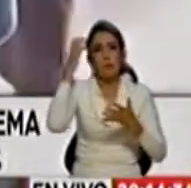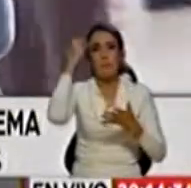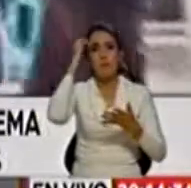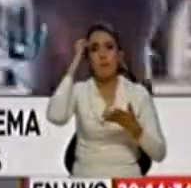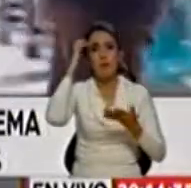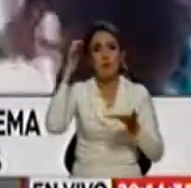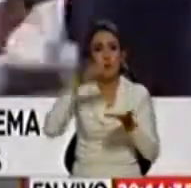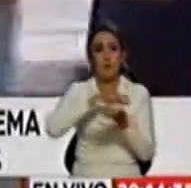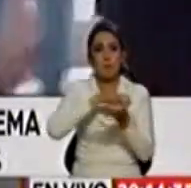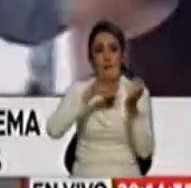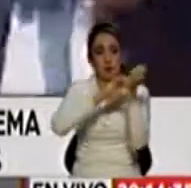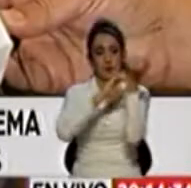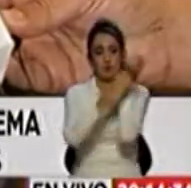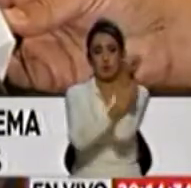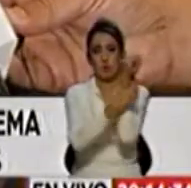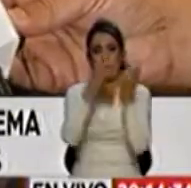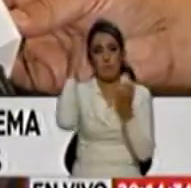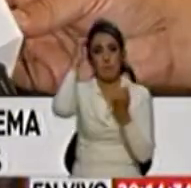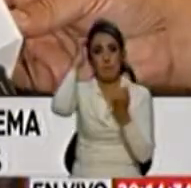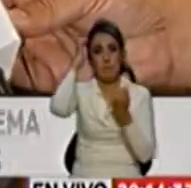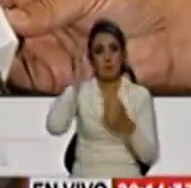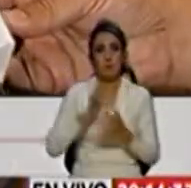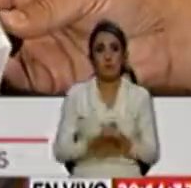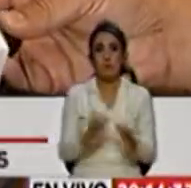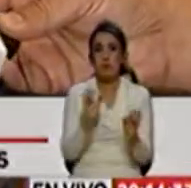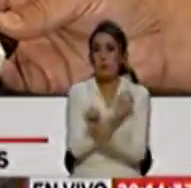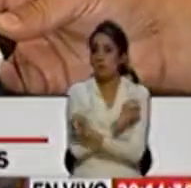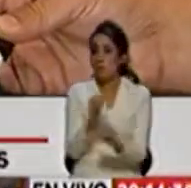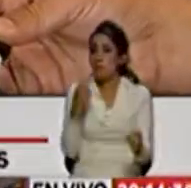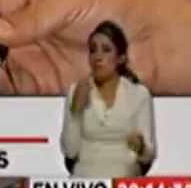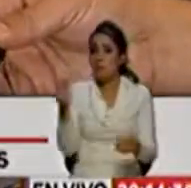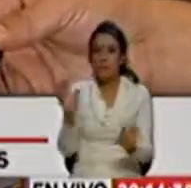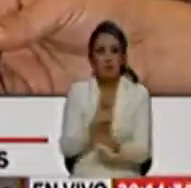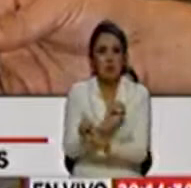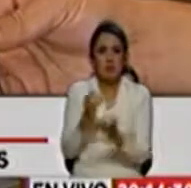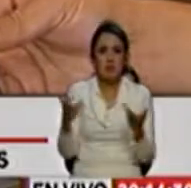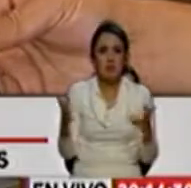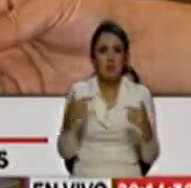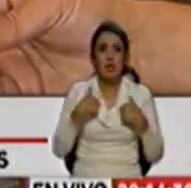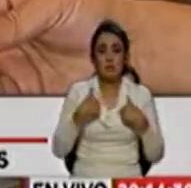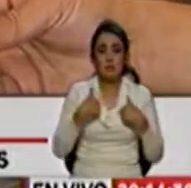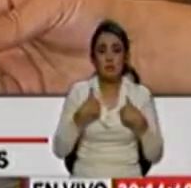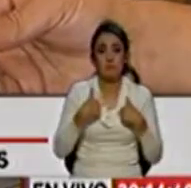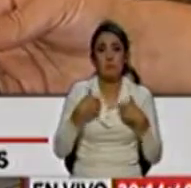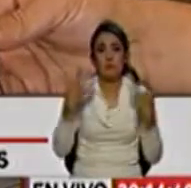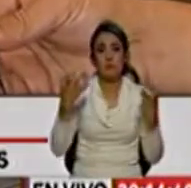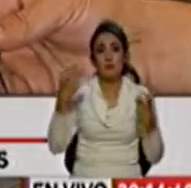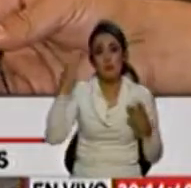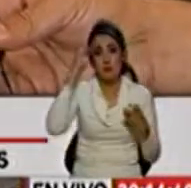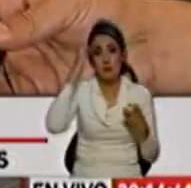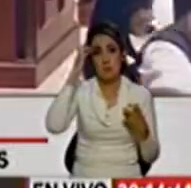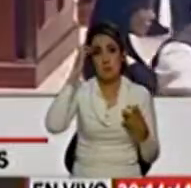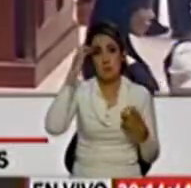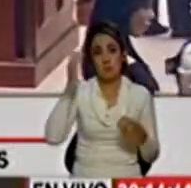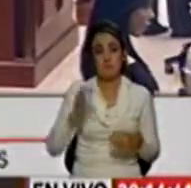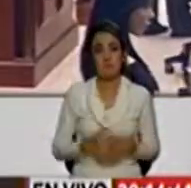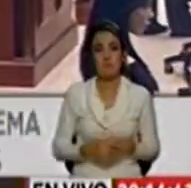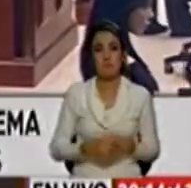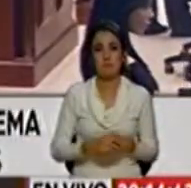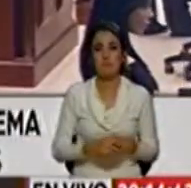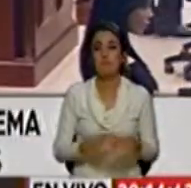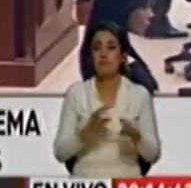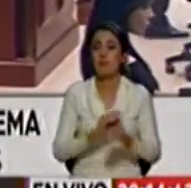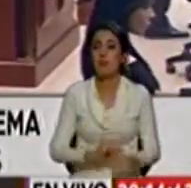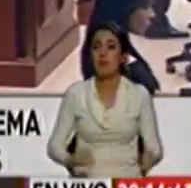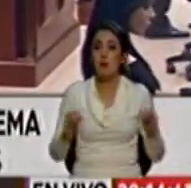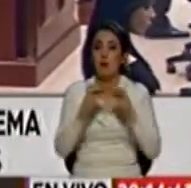de los dispositivos electrónicos. Que nadie sepa nada, que no se lleven los controles del caso. A mí eso sí, me tiene muchas dudas personales. Pero más allá de eso,